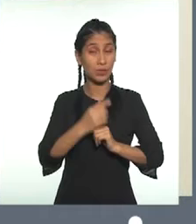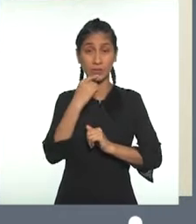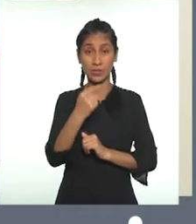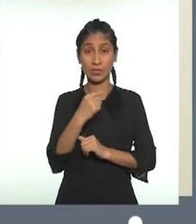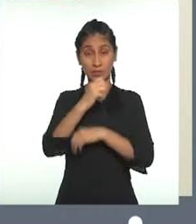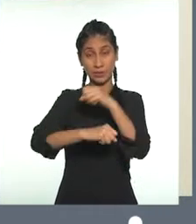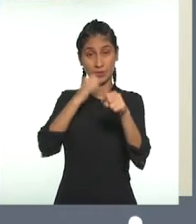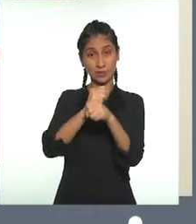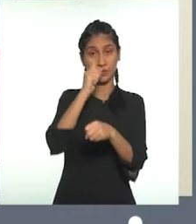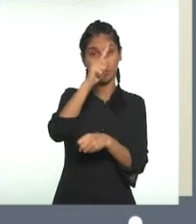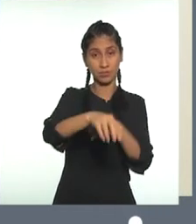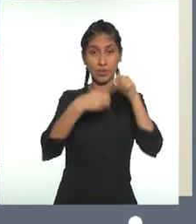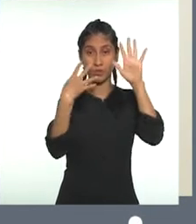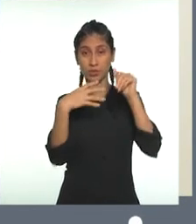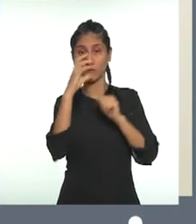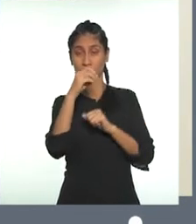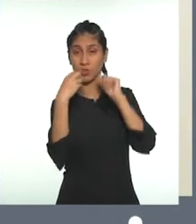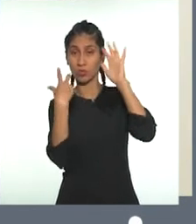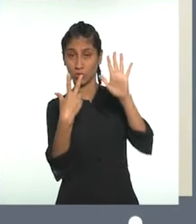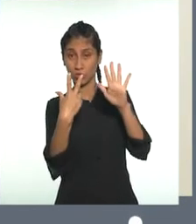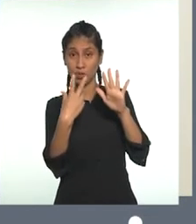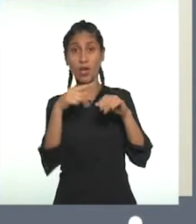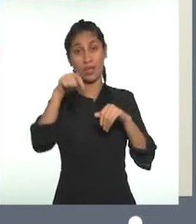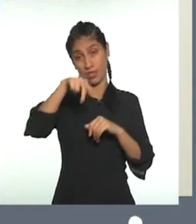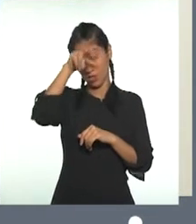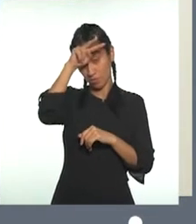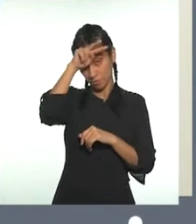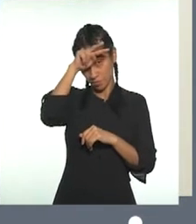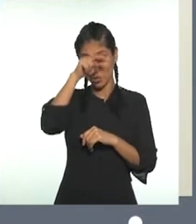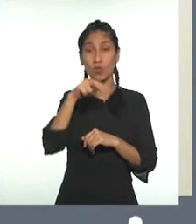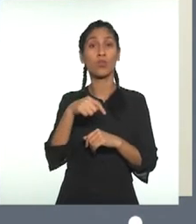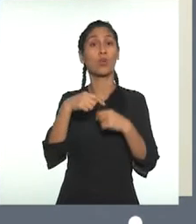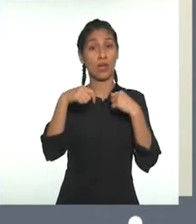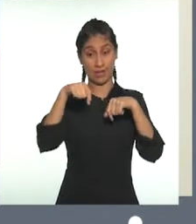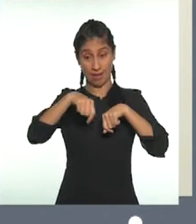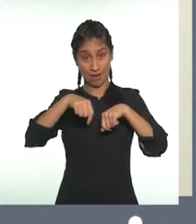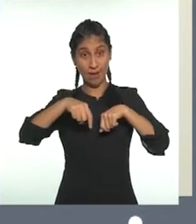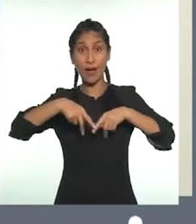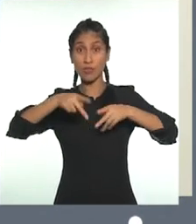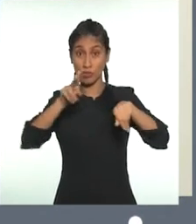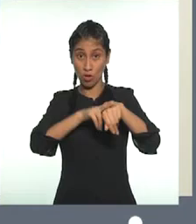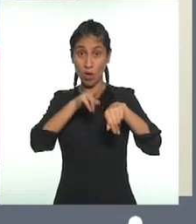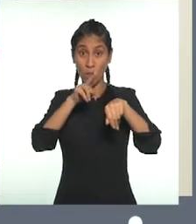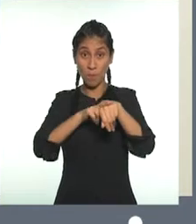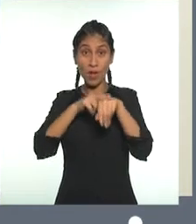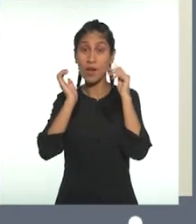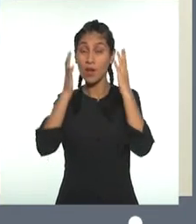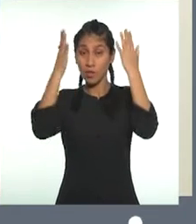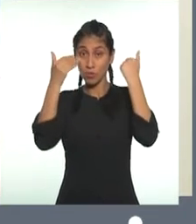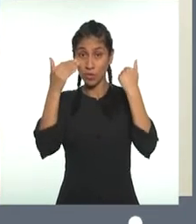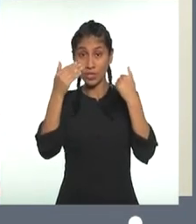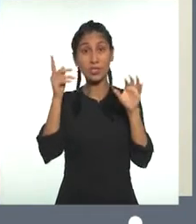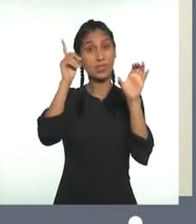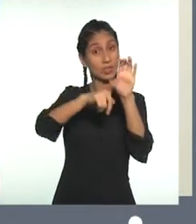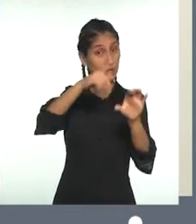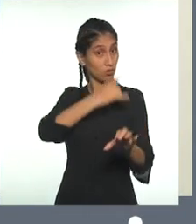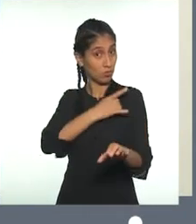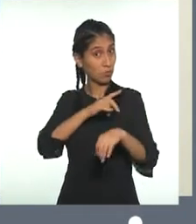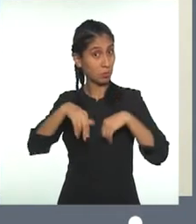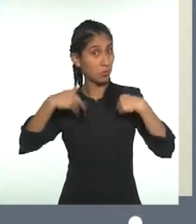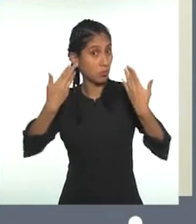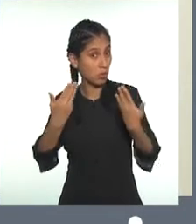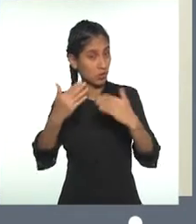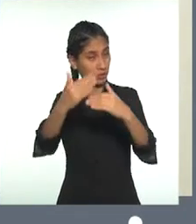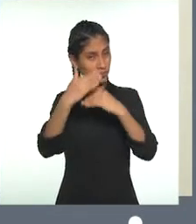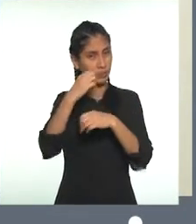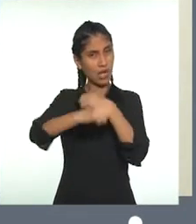que en 1908 en el país se permitiera el ingreso de las mujeres a las universidades y años después